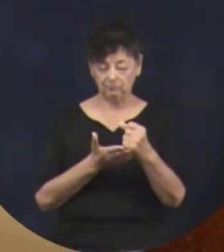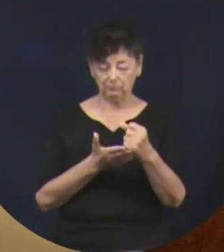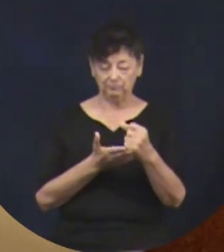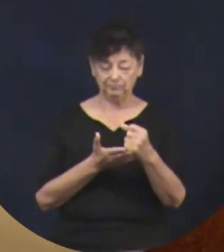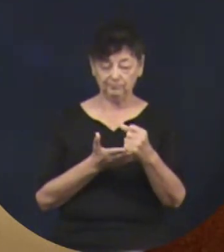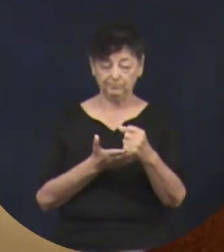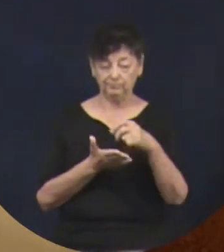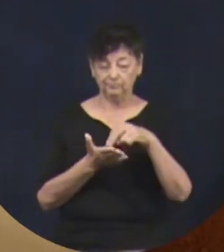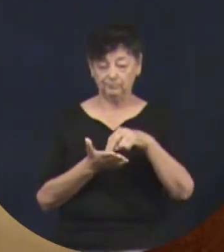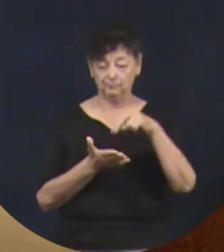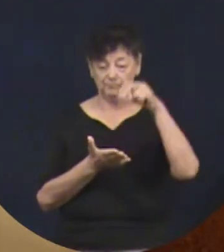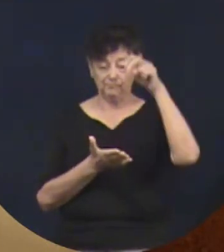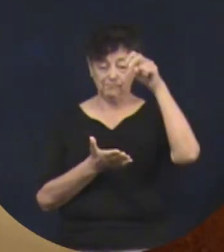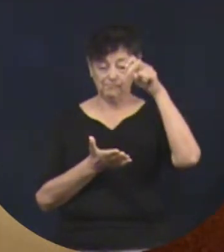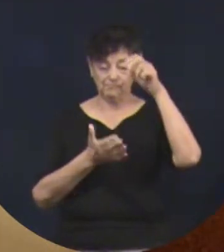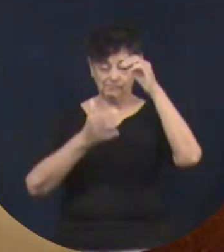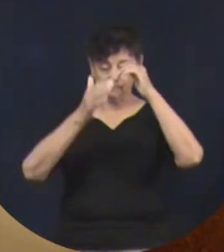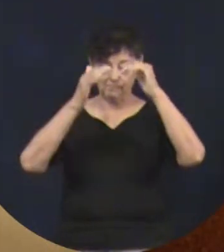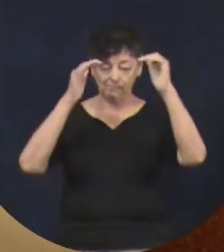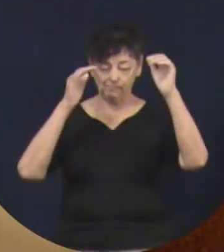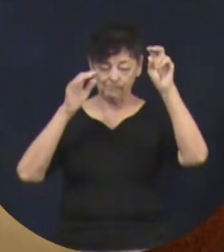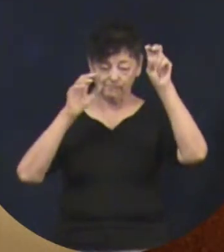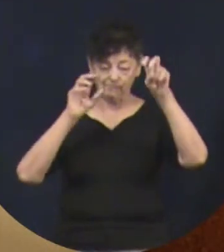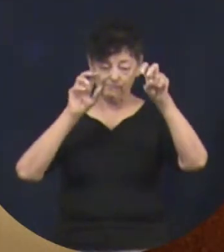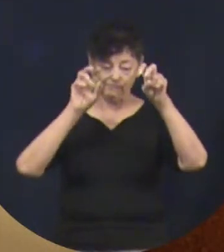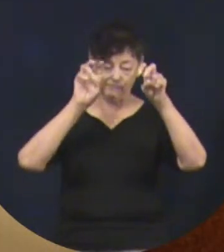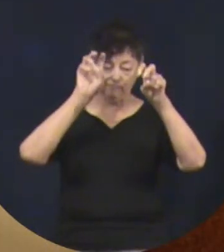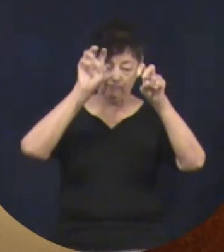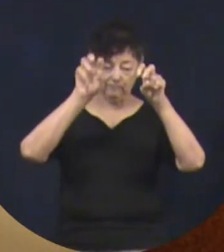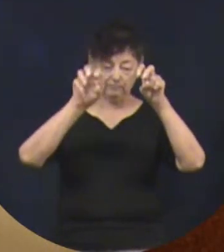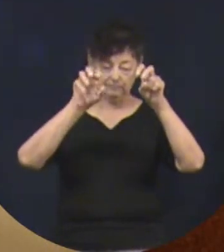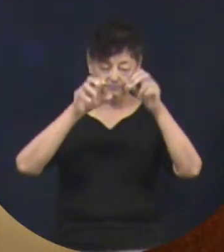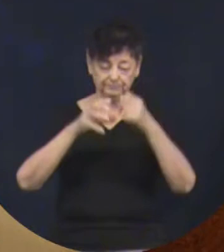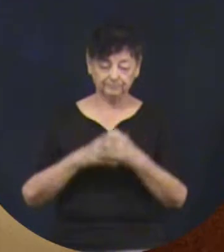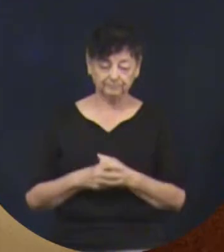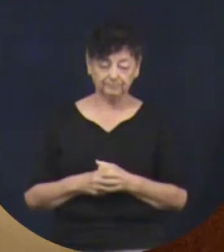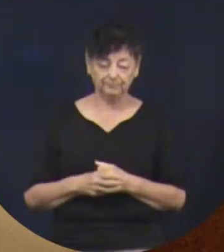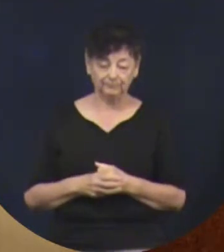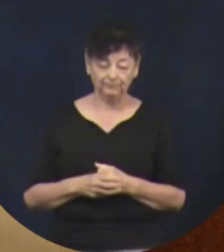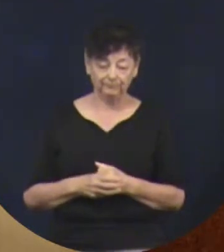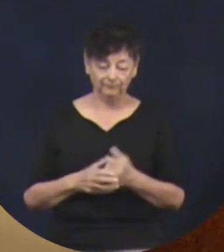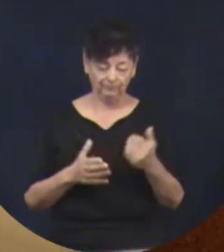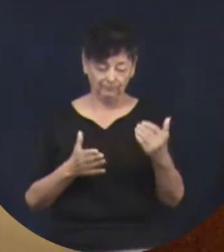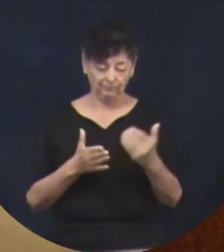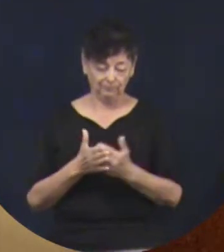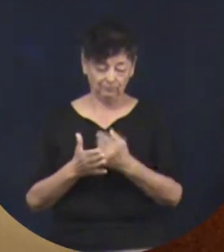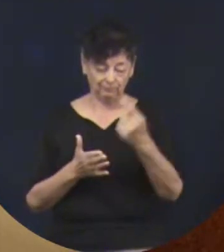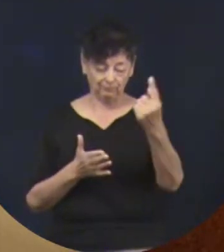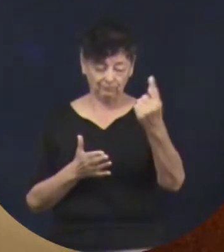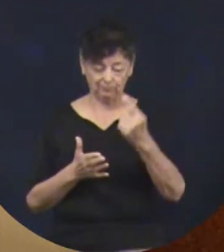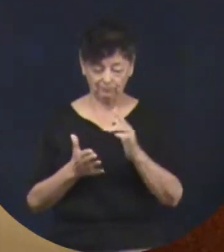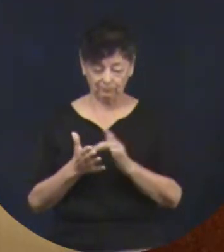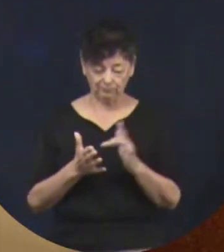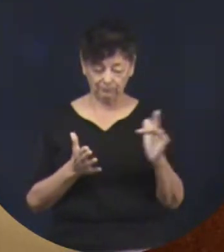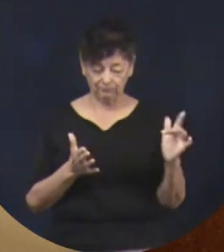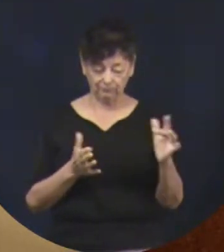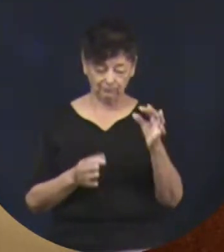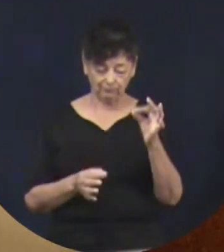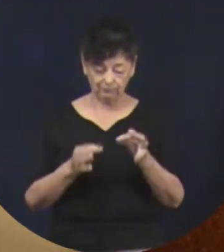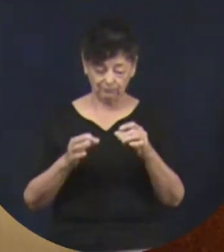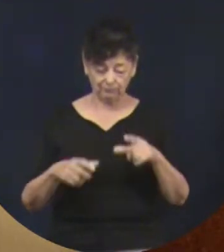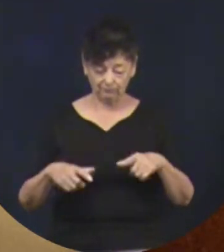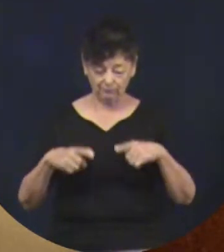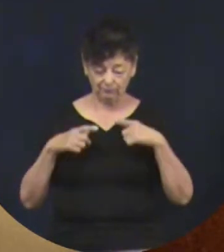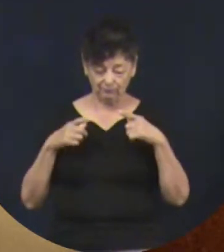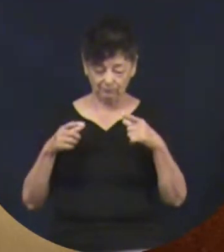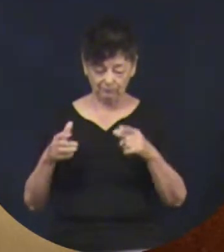Escrituras y subió al cielo y está sentado a la diestra del Padre, y de nuevo vendrá con gloria para juzgar a